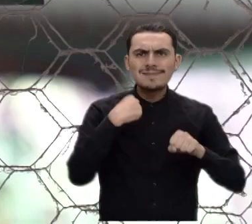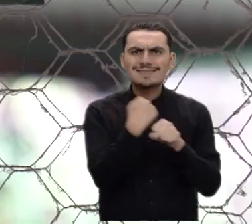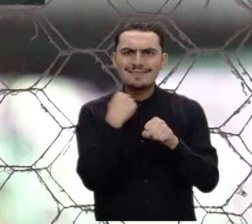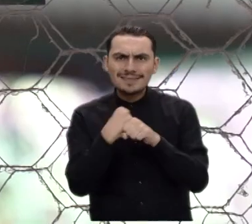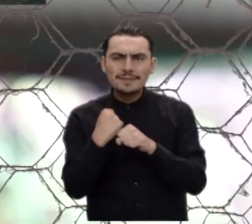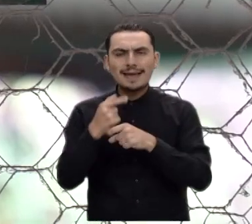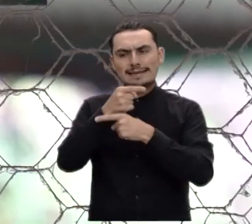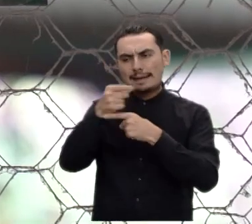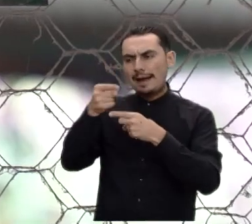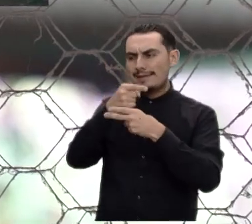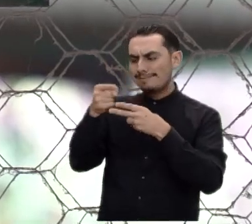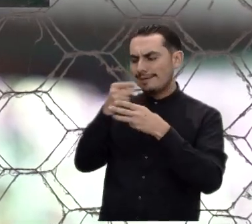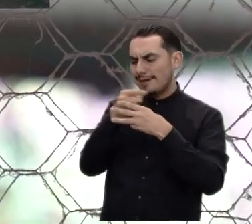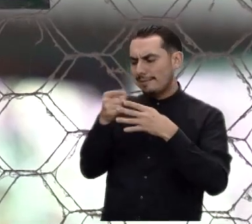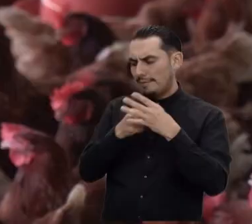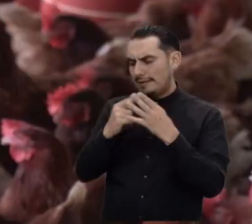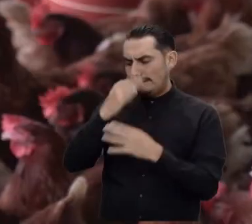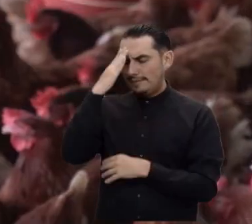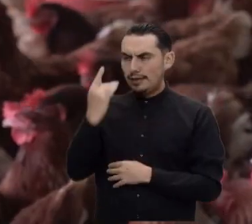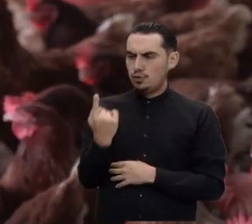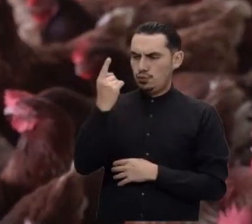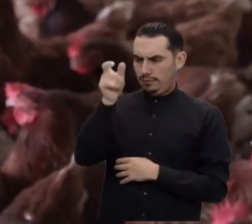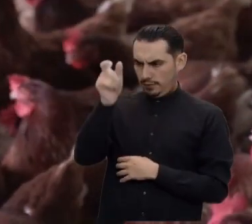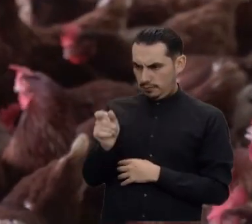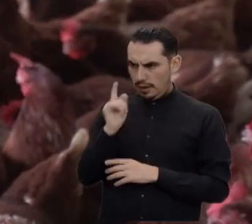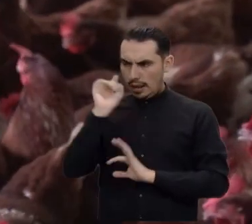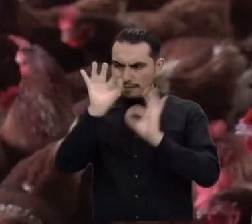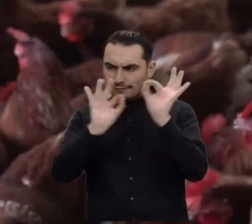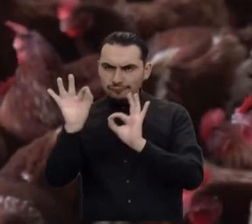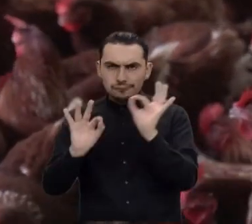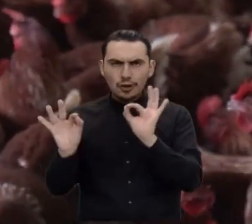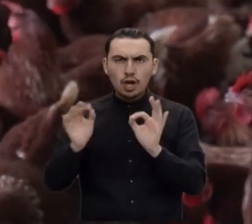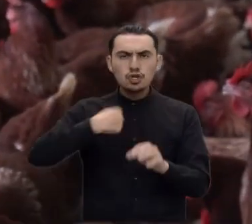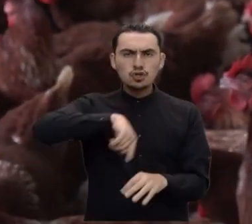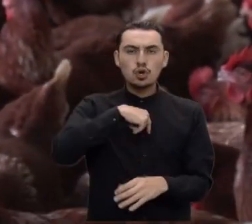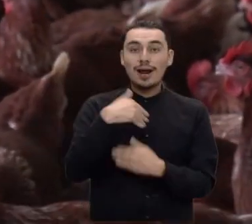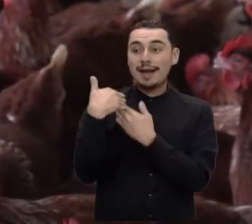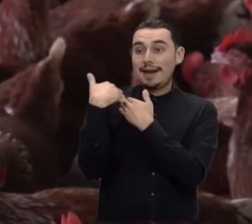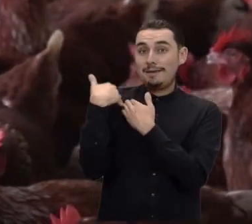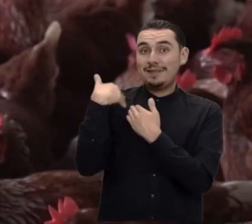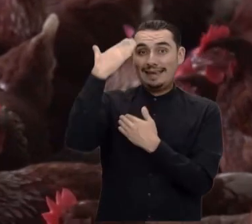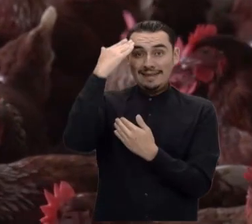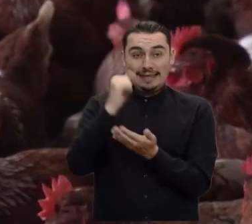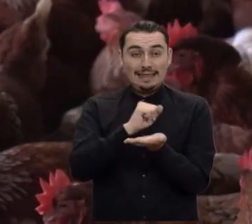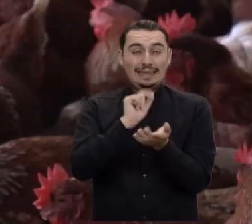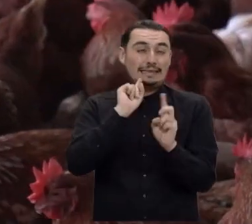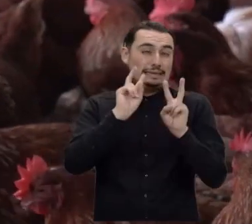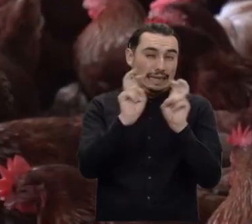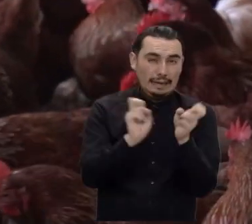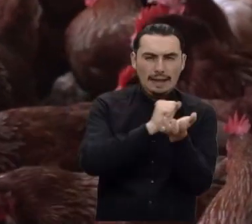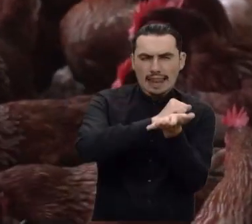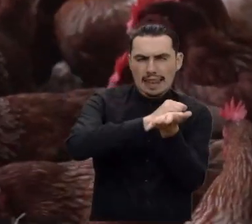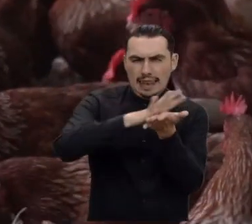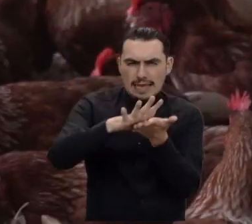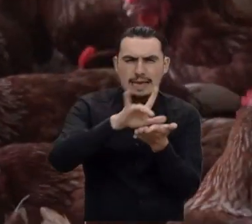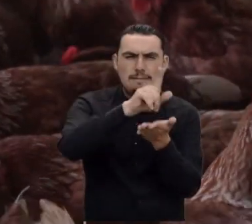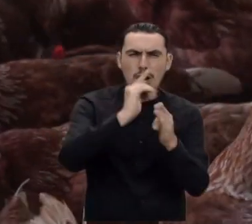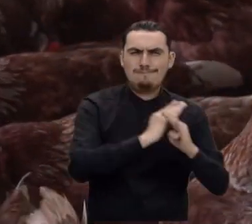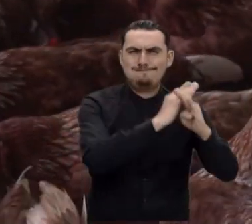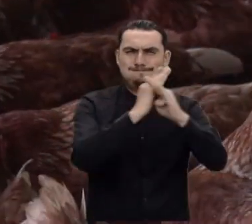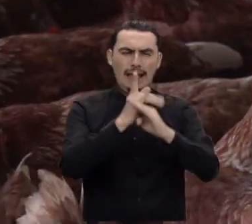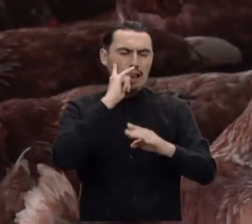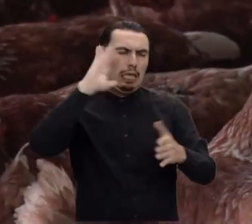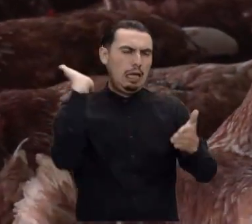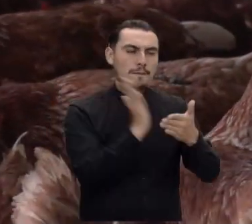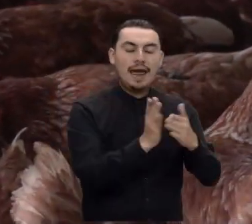los manejamos semanalmente una persona. Nosotros nos hacemos cargo por la higiene, por la bioseguridad, para no